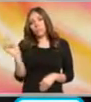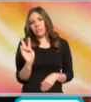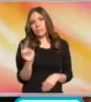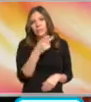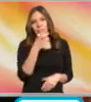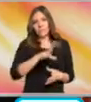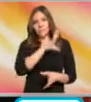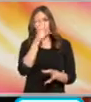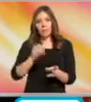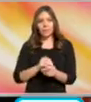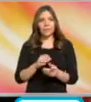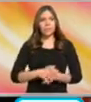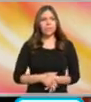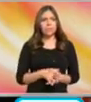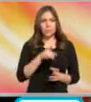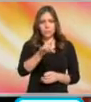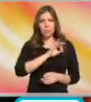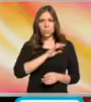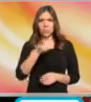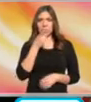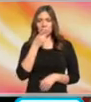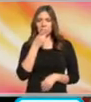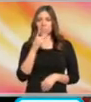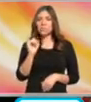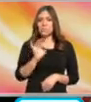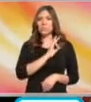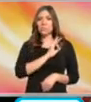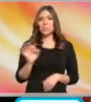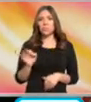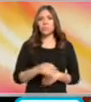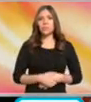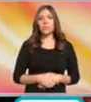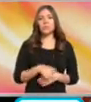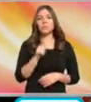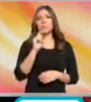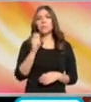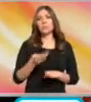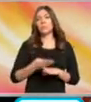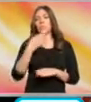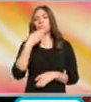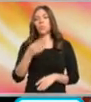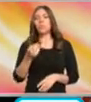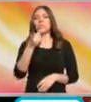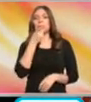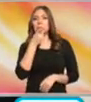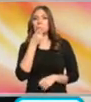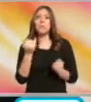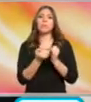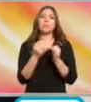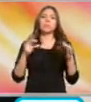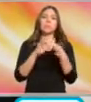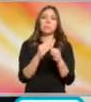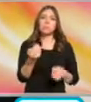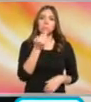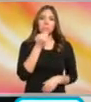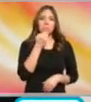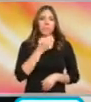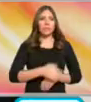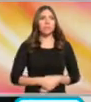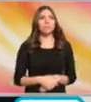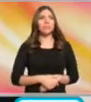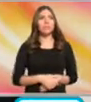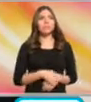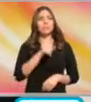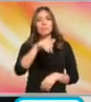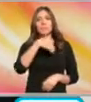¿Podríamos desayunar con esto, chef? Claro, Gaby, claro. Es un totalmente. perfecto desayuno, Mira, yo no sé si perfecta tú podrás. comida. Yo no sé si tú podrás, pero yo sí voy